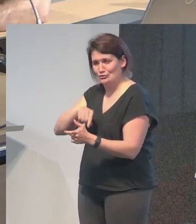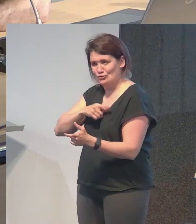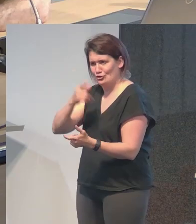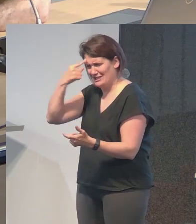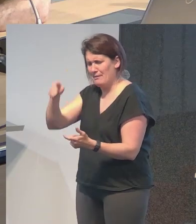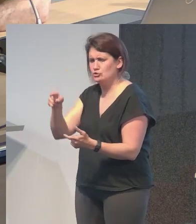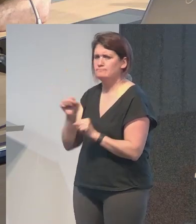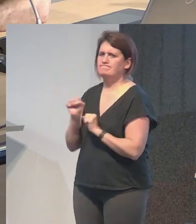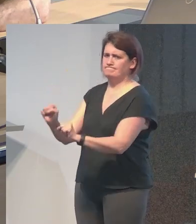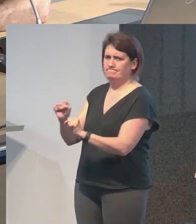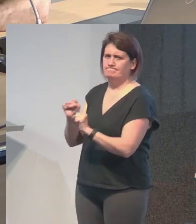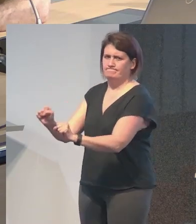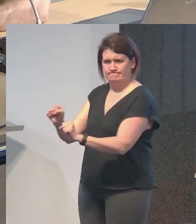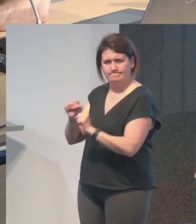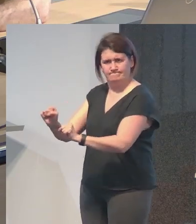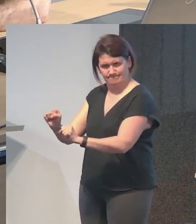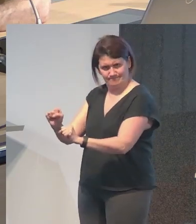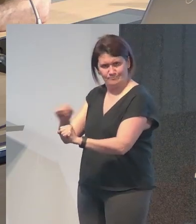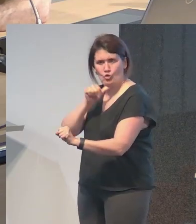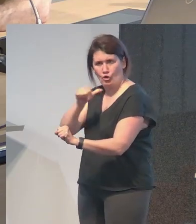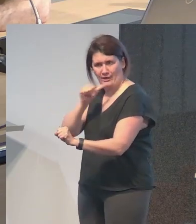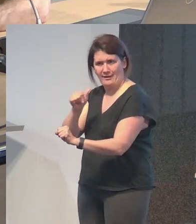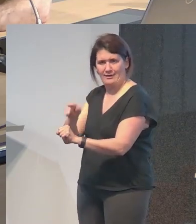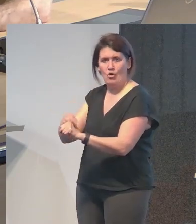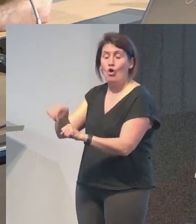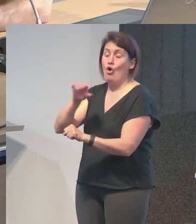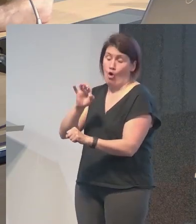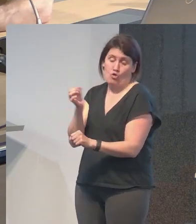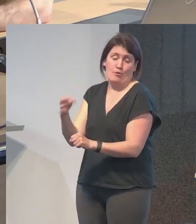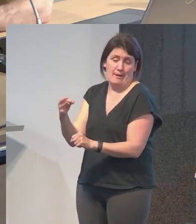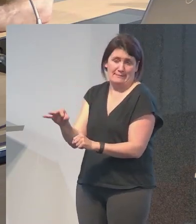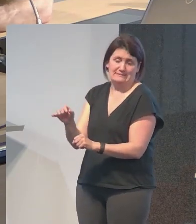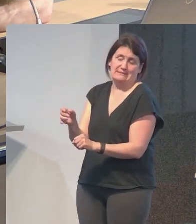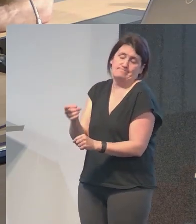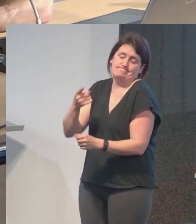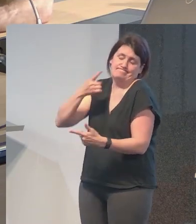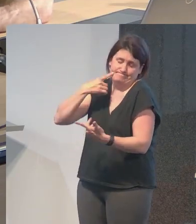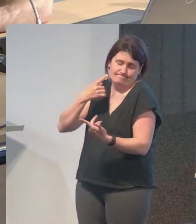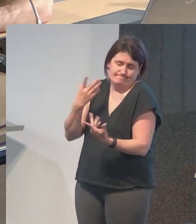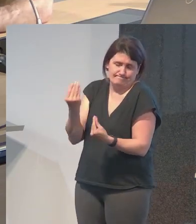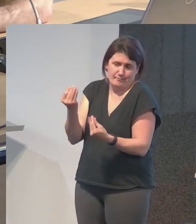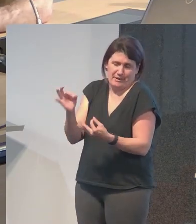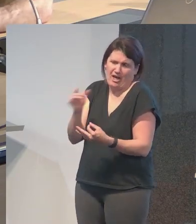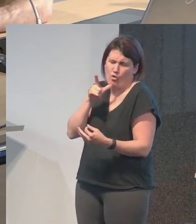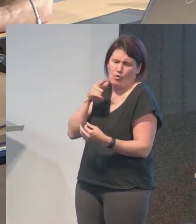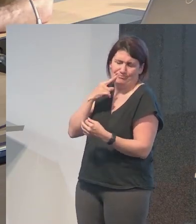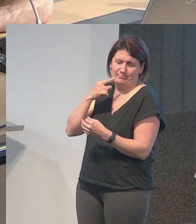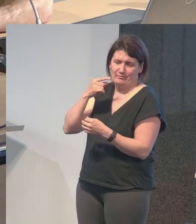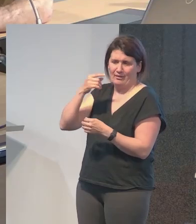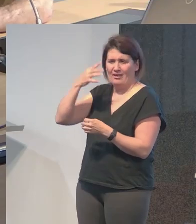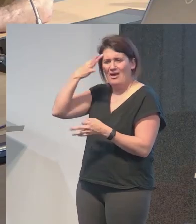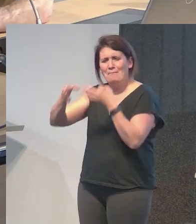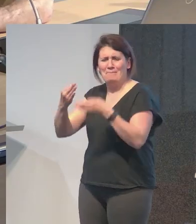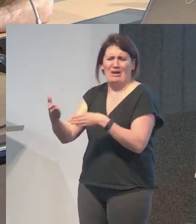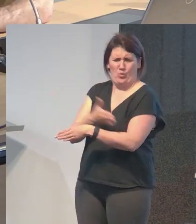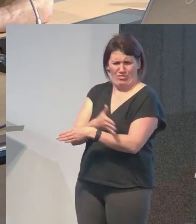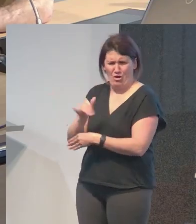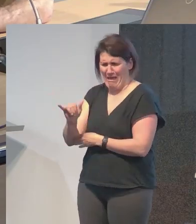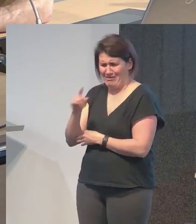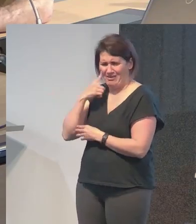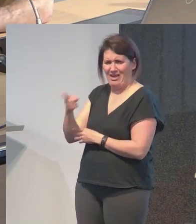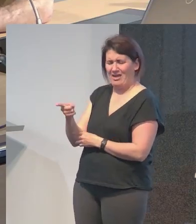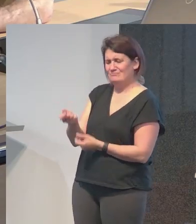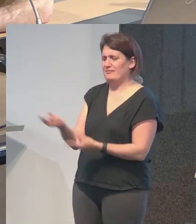tienen resistencia o suelen tener, no siempre, pero suelen tener ciertos prejuicios que les llevan